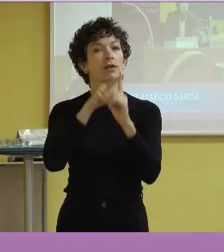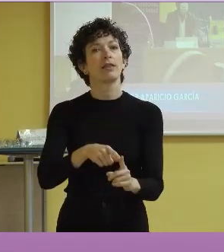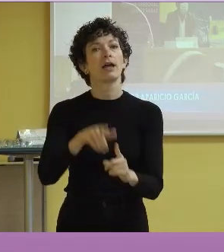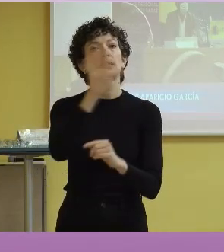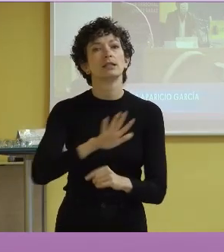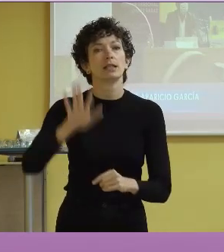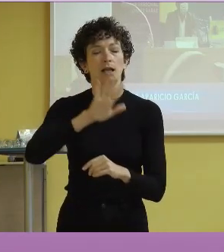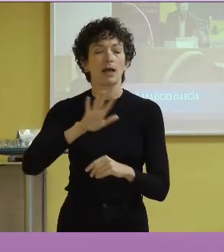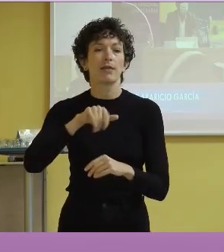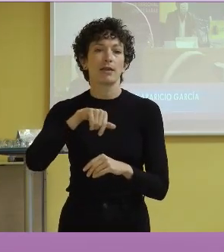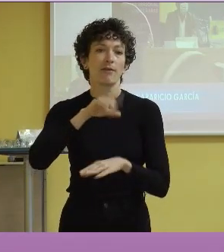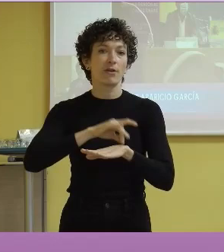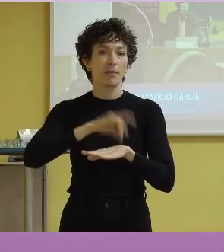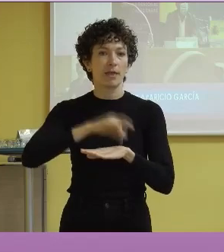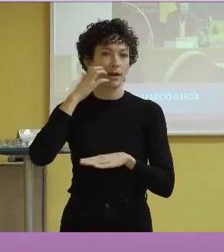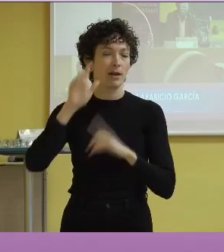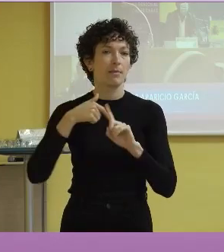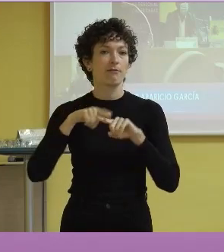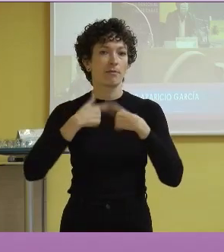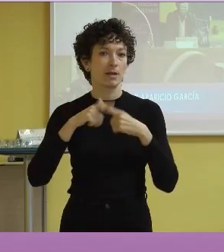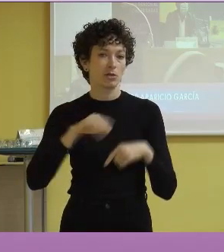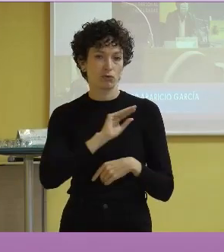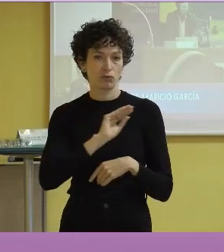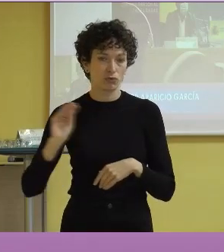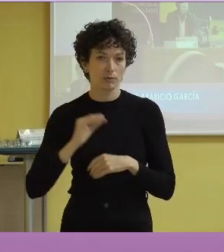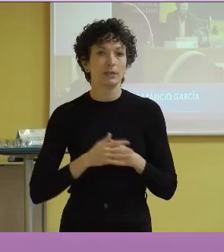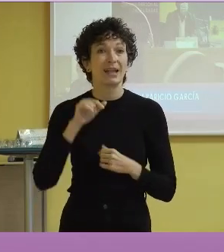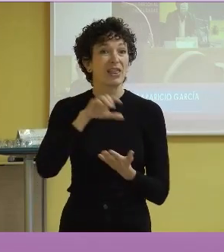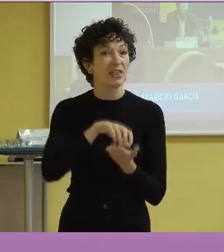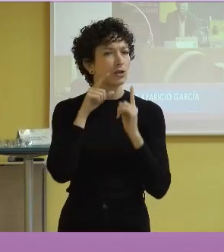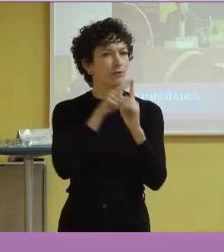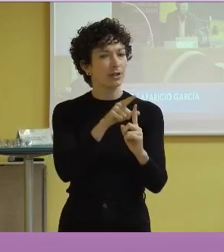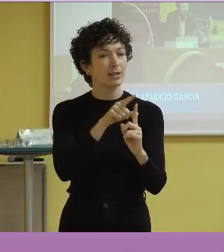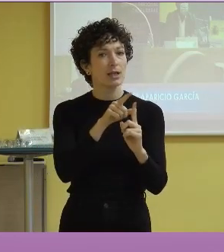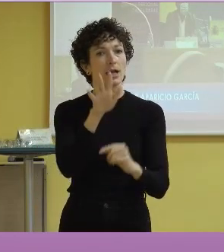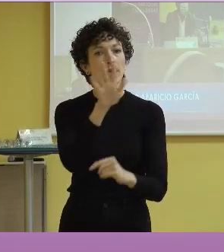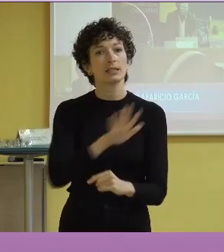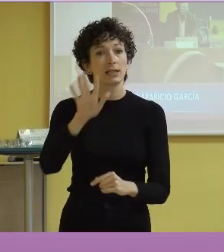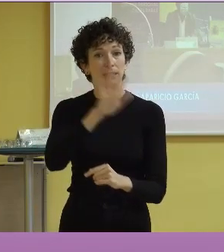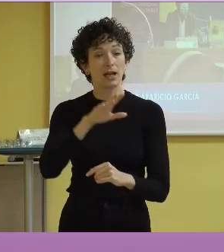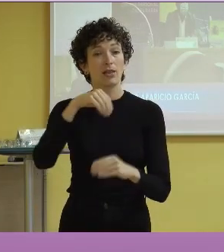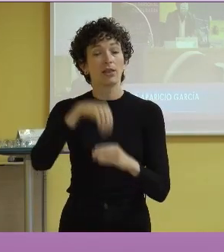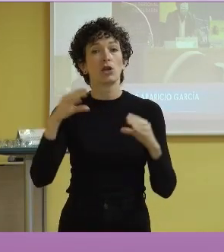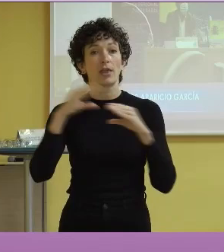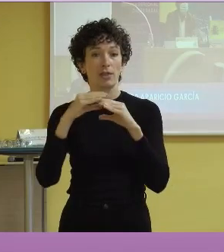Enfermedades Raras y sus familias, uno de los centros de referencia estatal del Inserso,